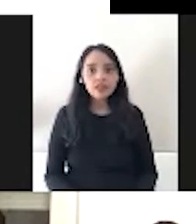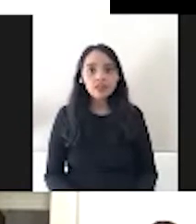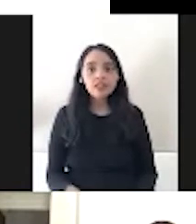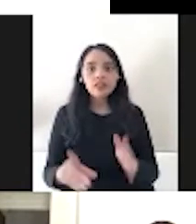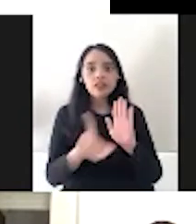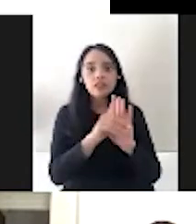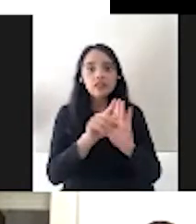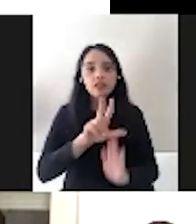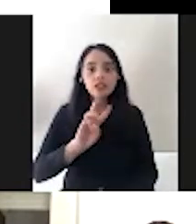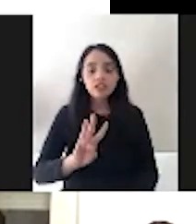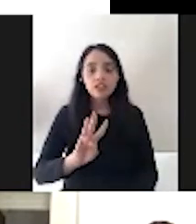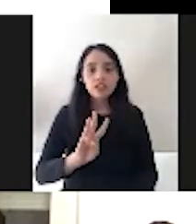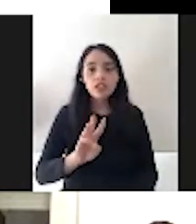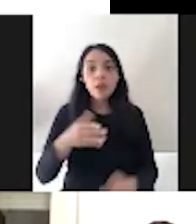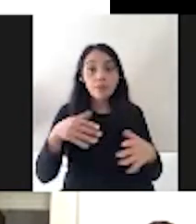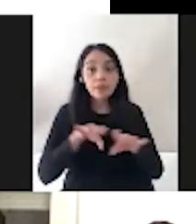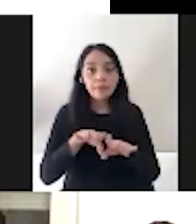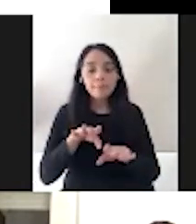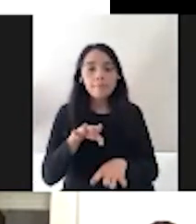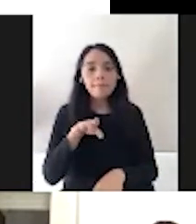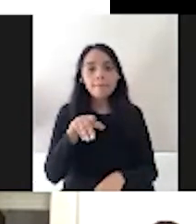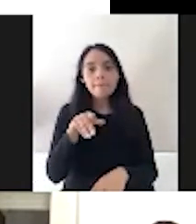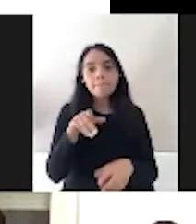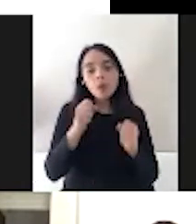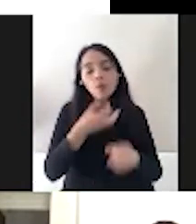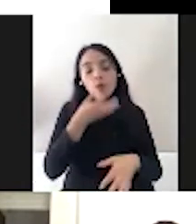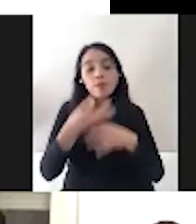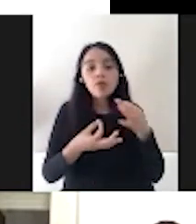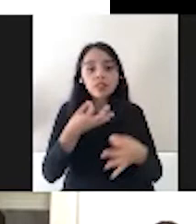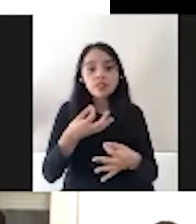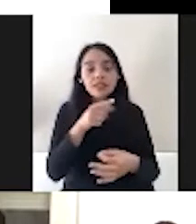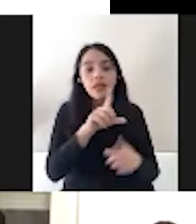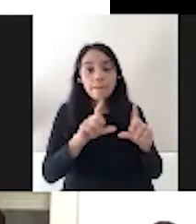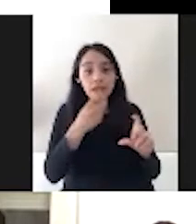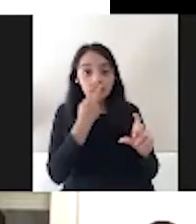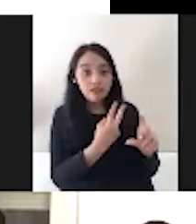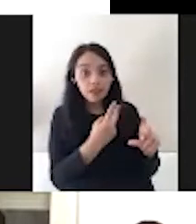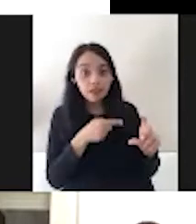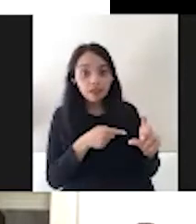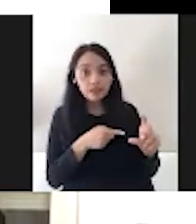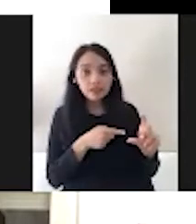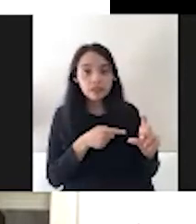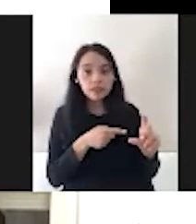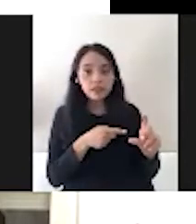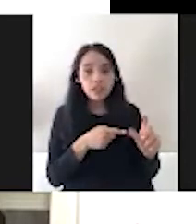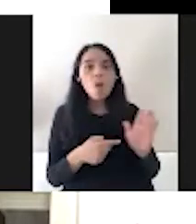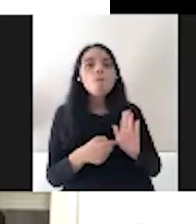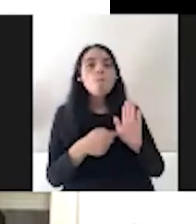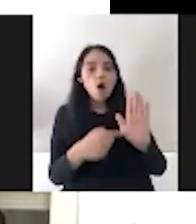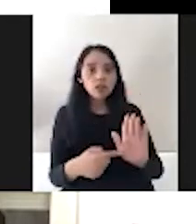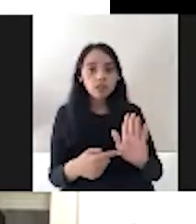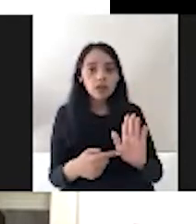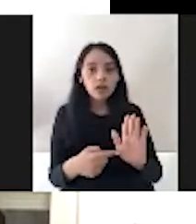83, para finalizar, podemos decir de que esta imagen que vemos acá grafica un poco lo que es el